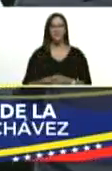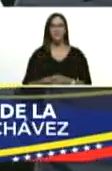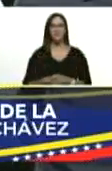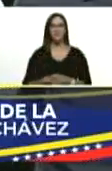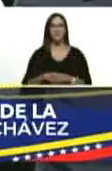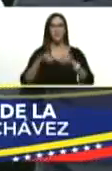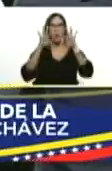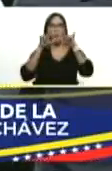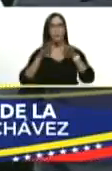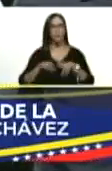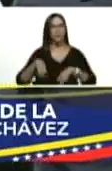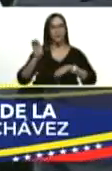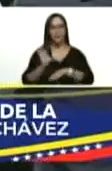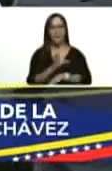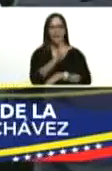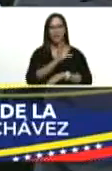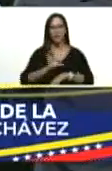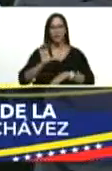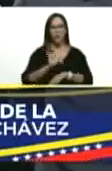compositores, cantores,